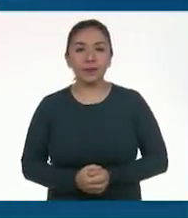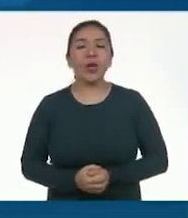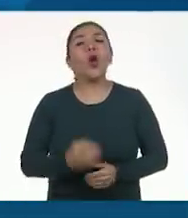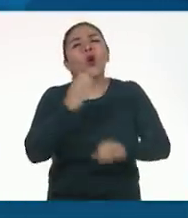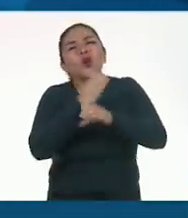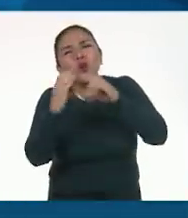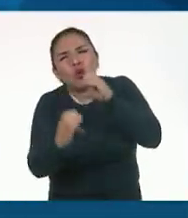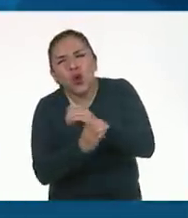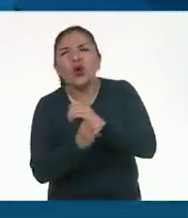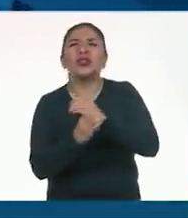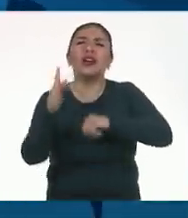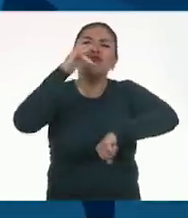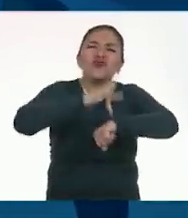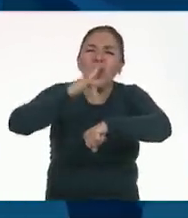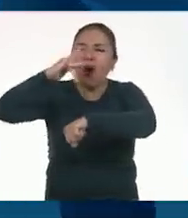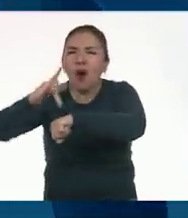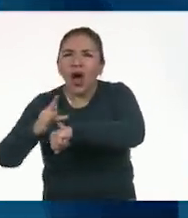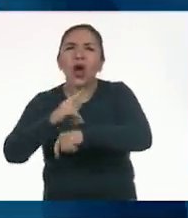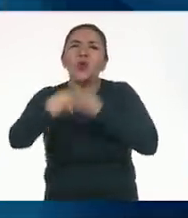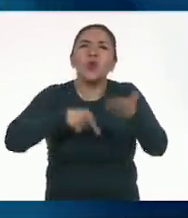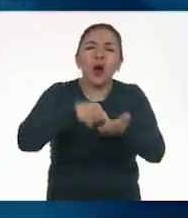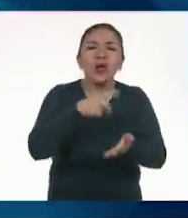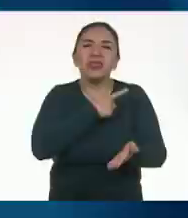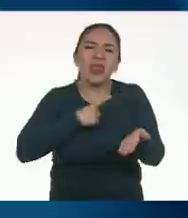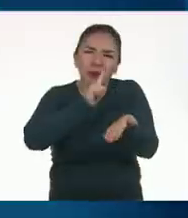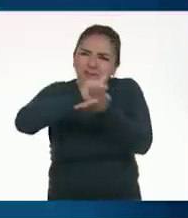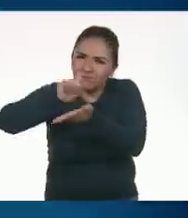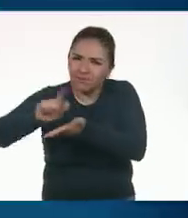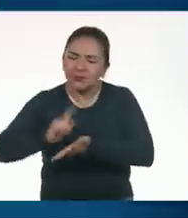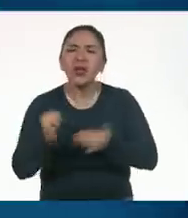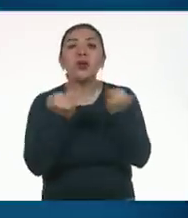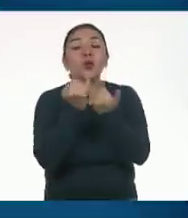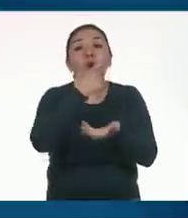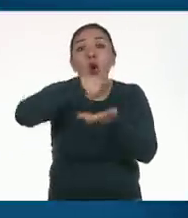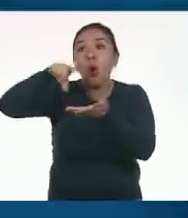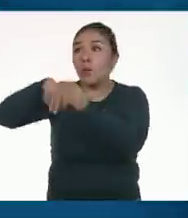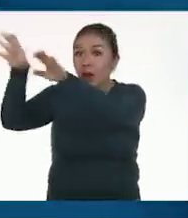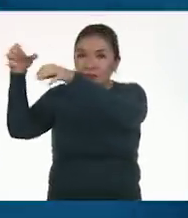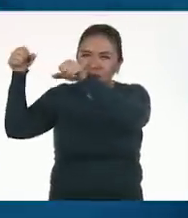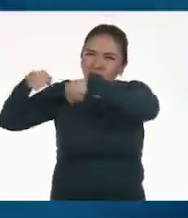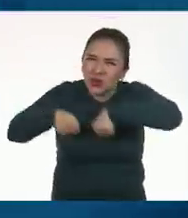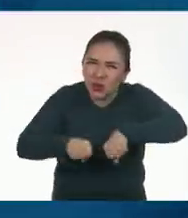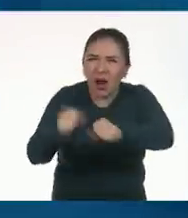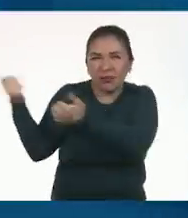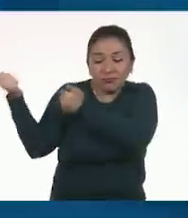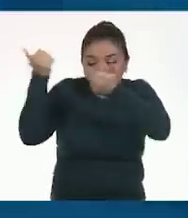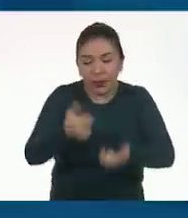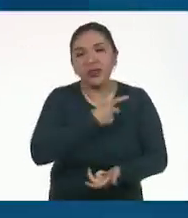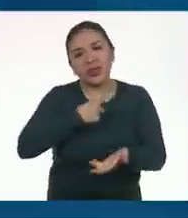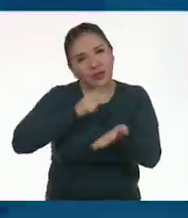Desinfecta las superficies y los objetos que más utilizas. También las cosas que compres en la tienda o el supermercado.